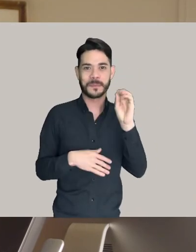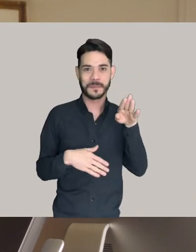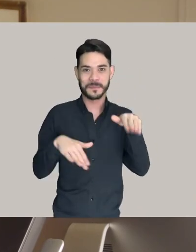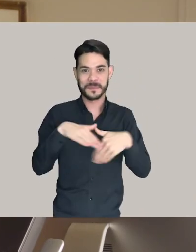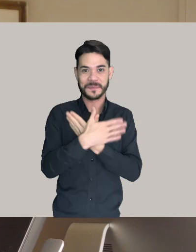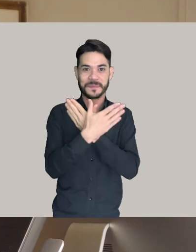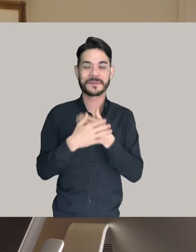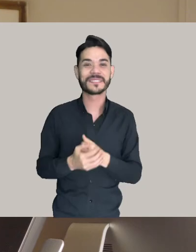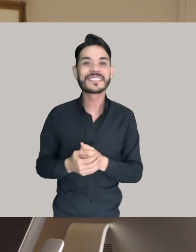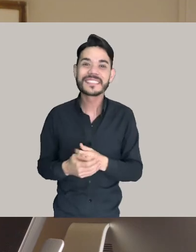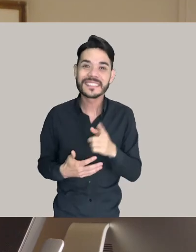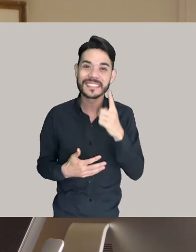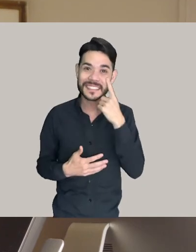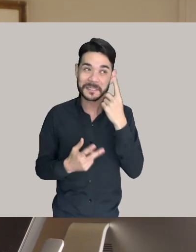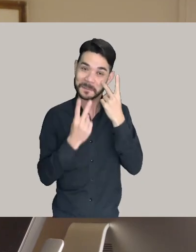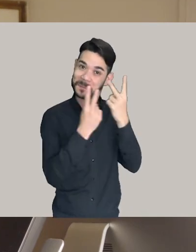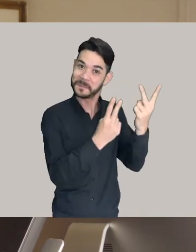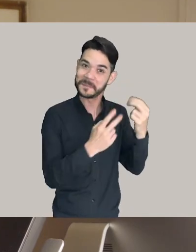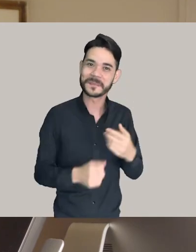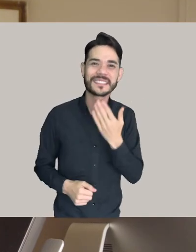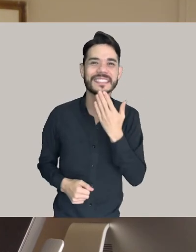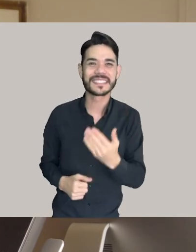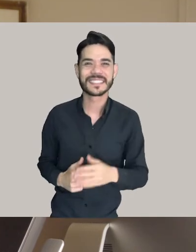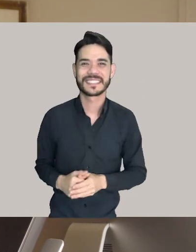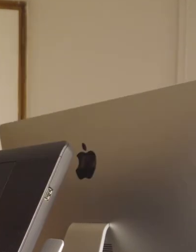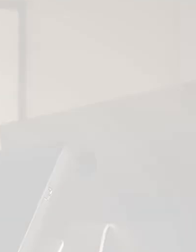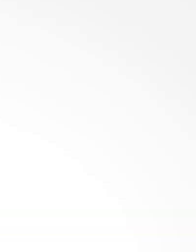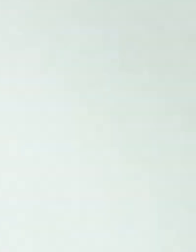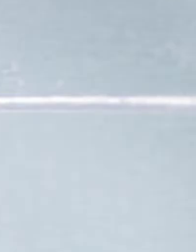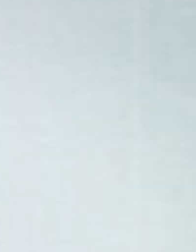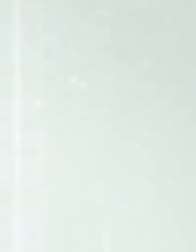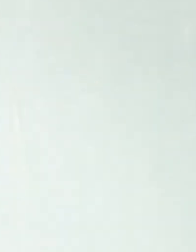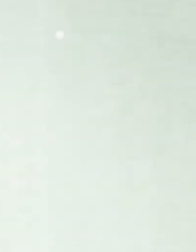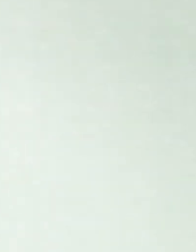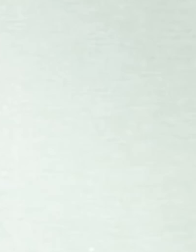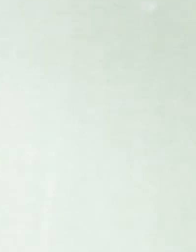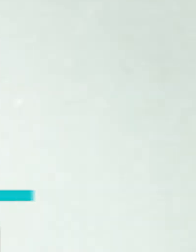del Banco de la República. No se lo pierdan. Muchas gracias.